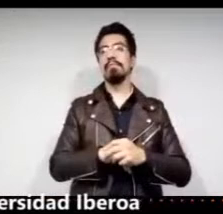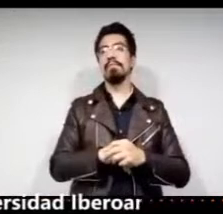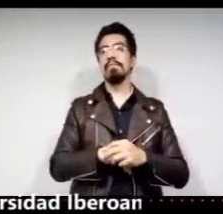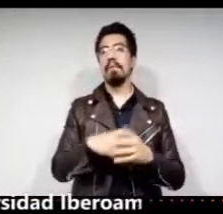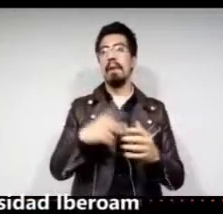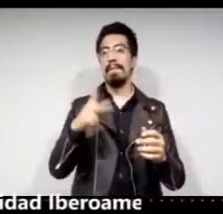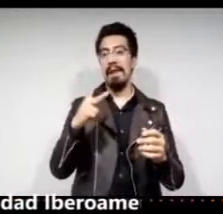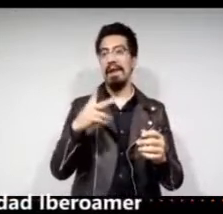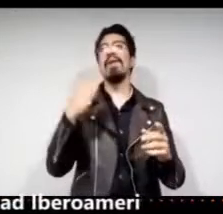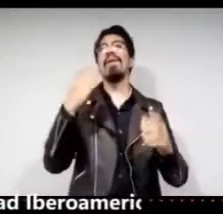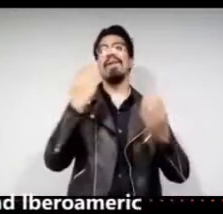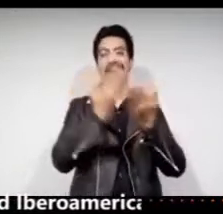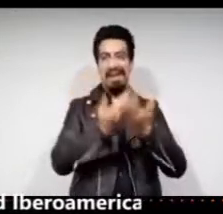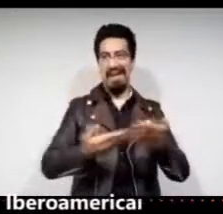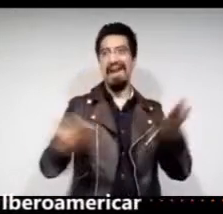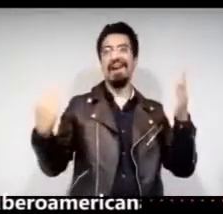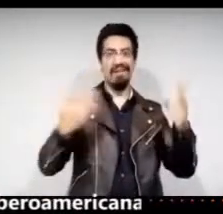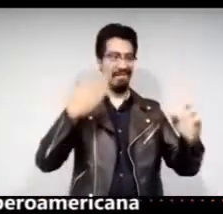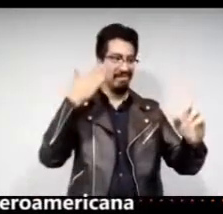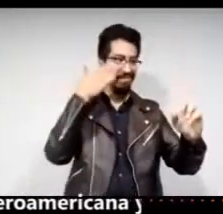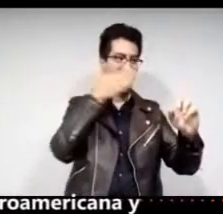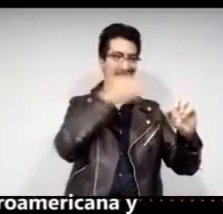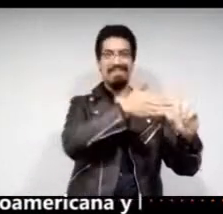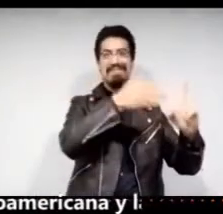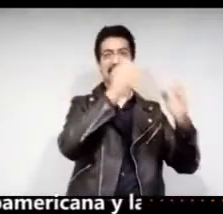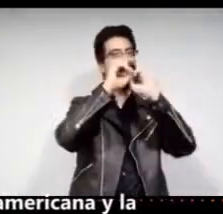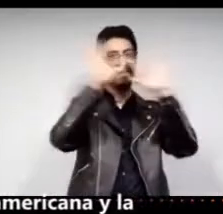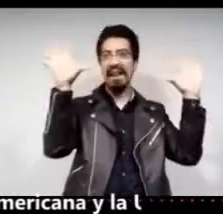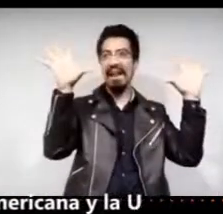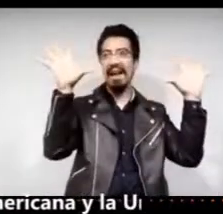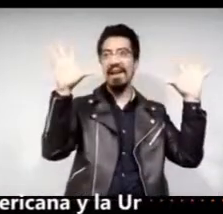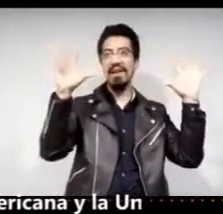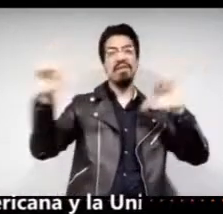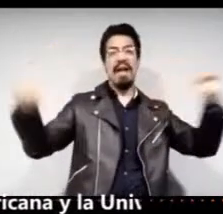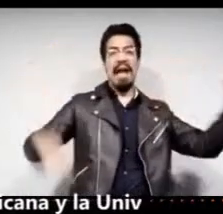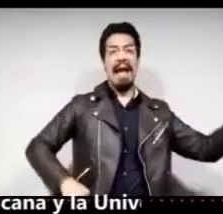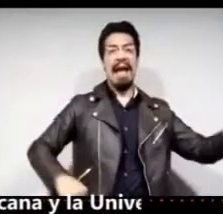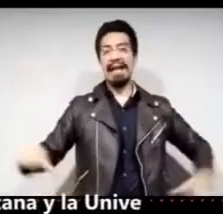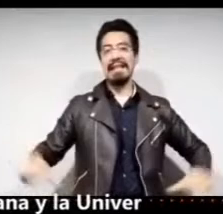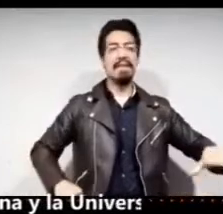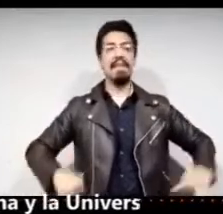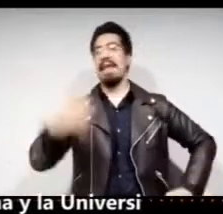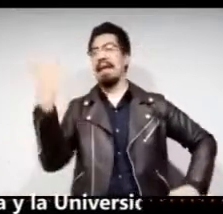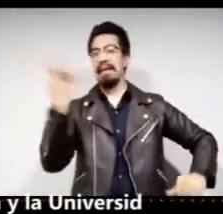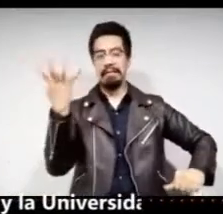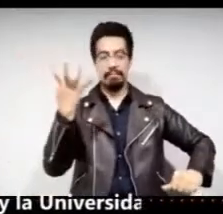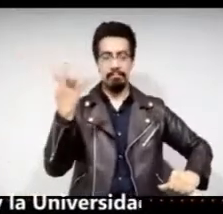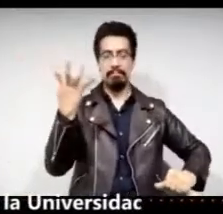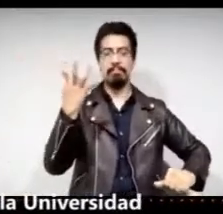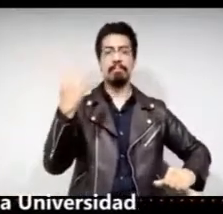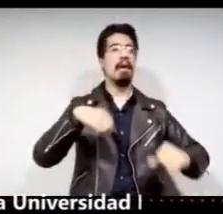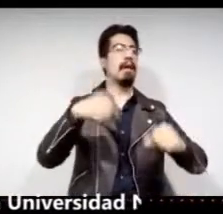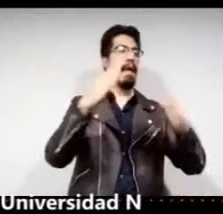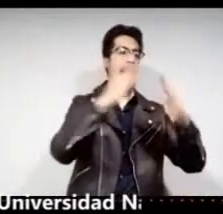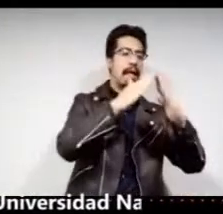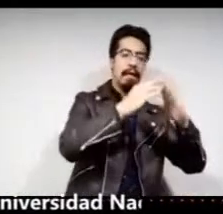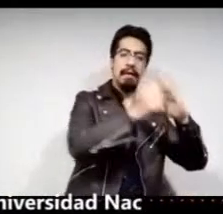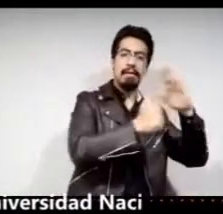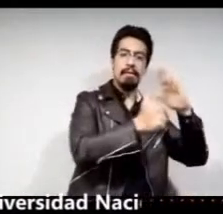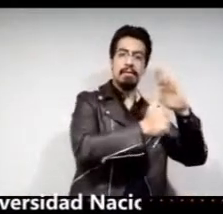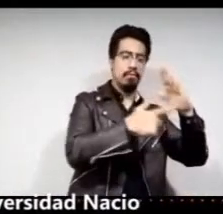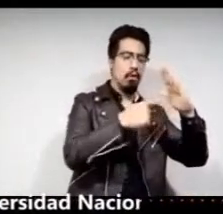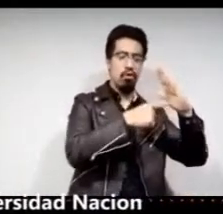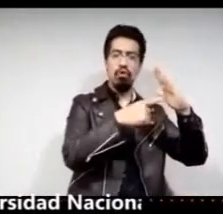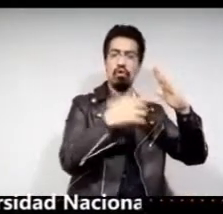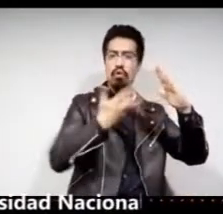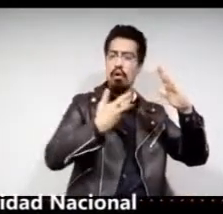evidente que solo a través de la actividad, de lo que ellos hagan en sus casas, con los recursos que tienen, es